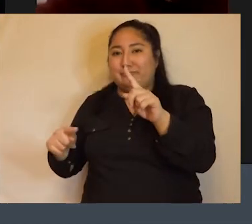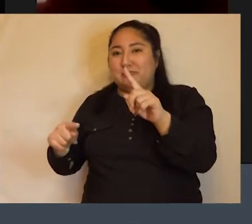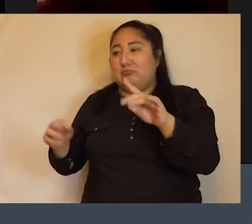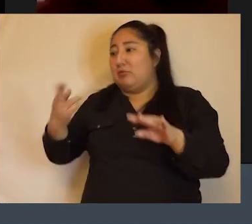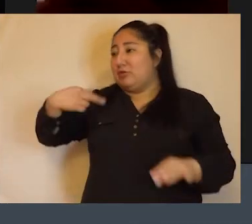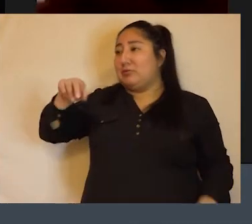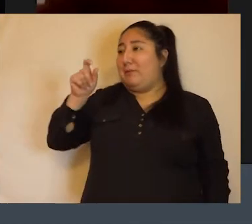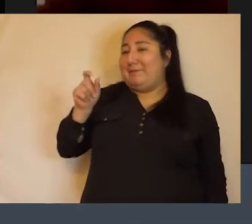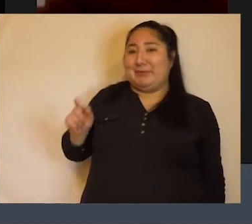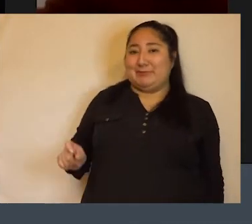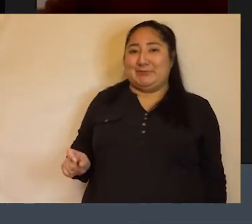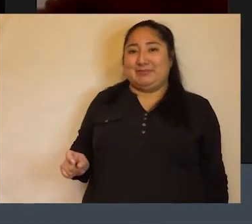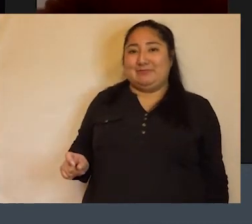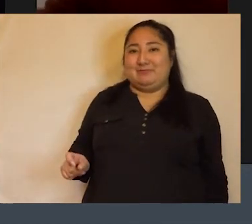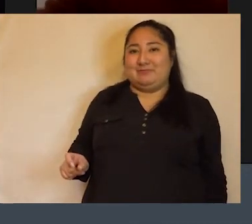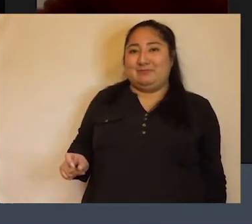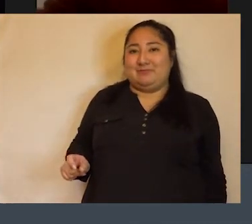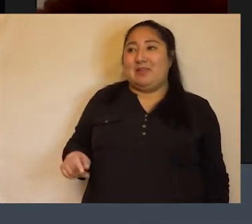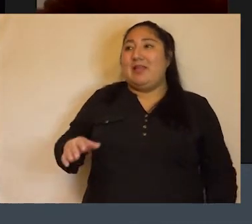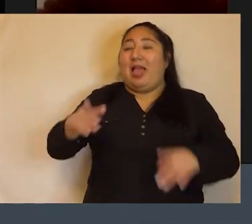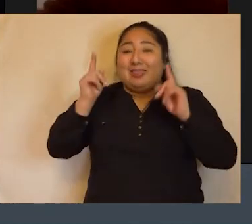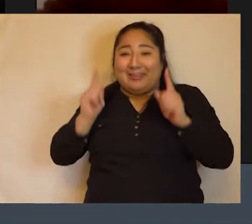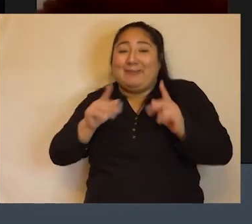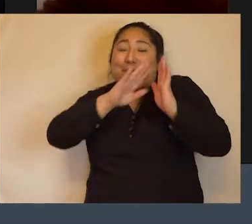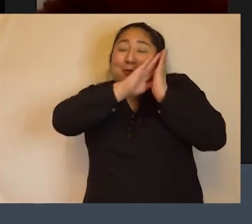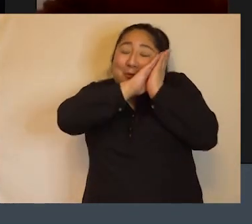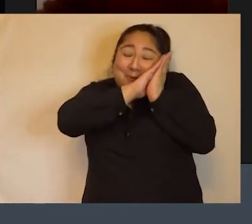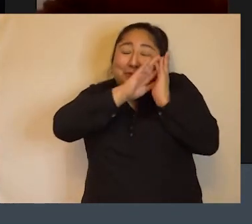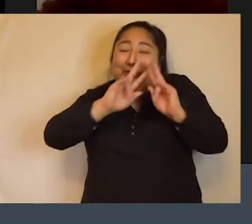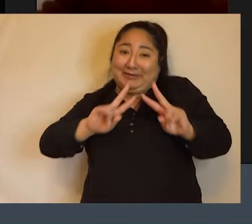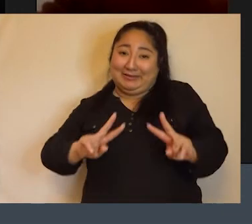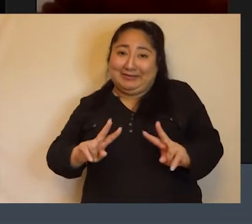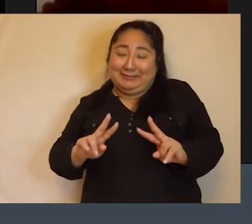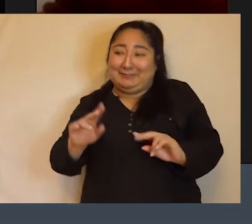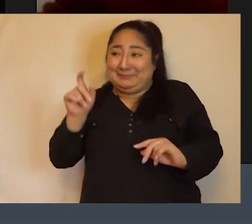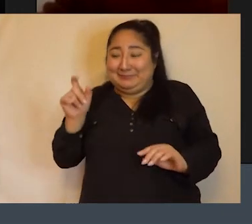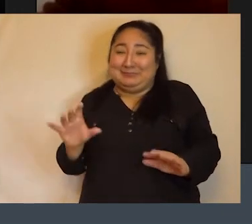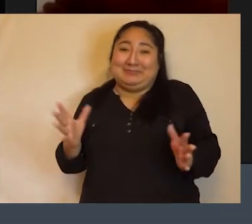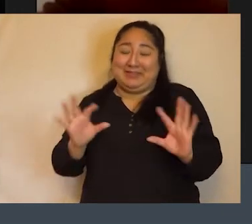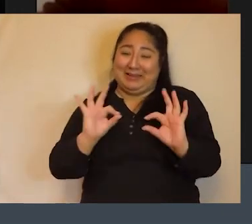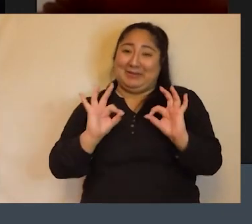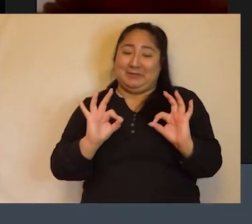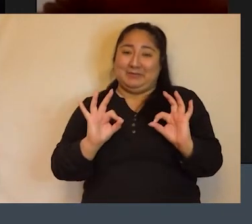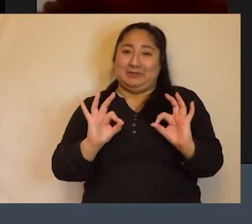de cuentas somos personas, y somos personas que tenemos que poder dormir tranquilo.